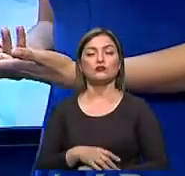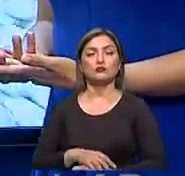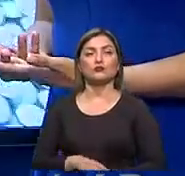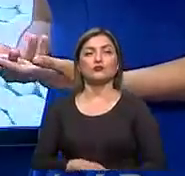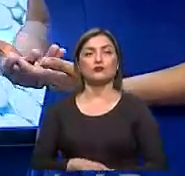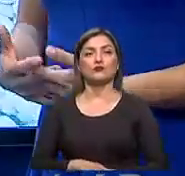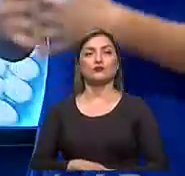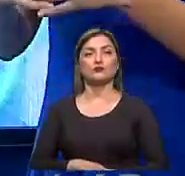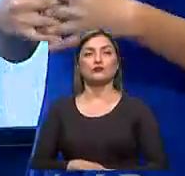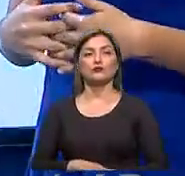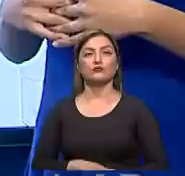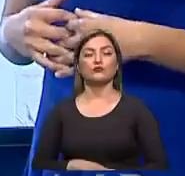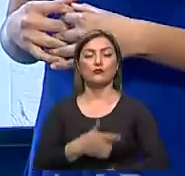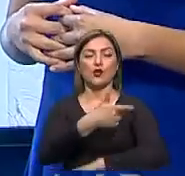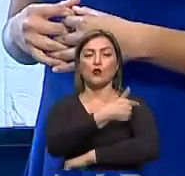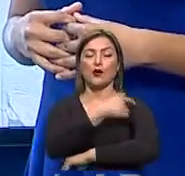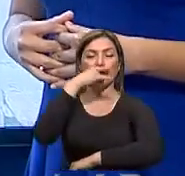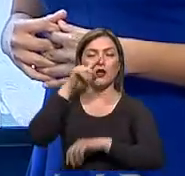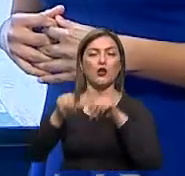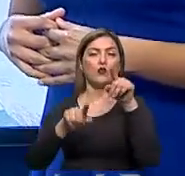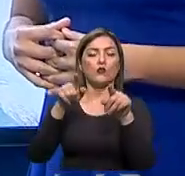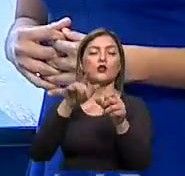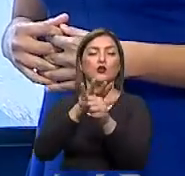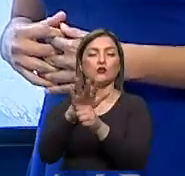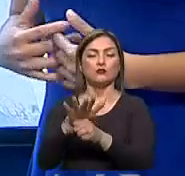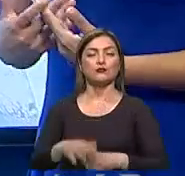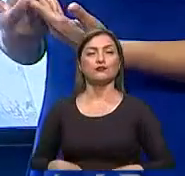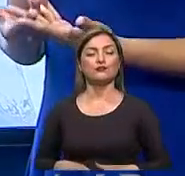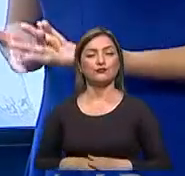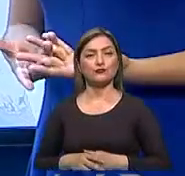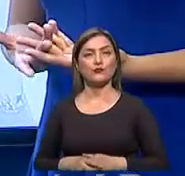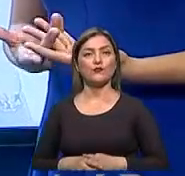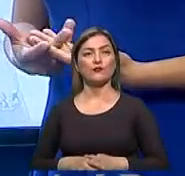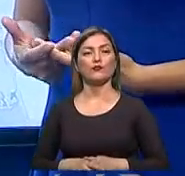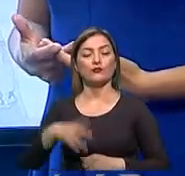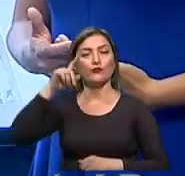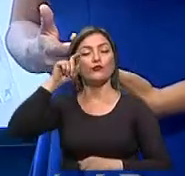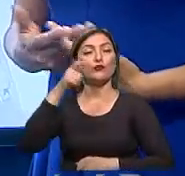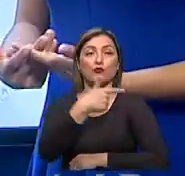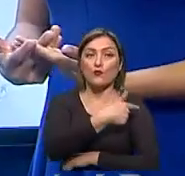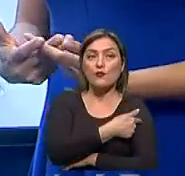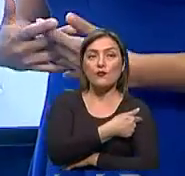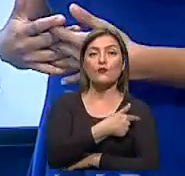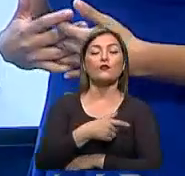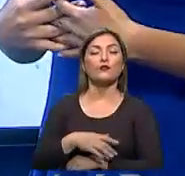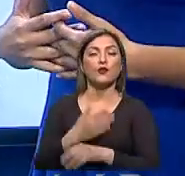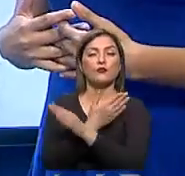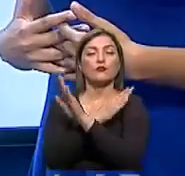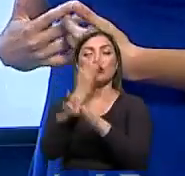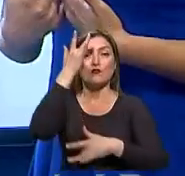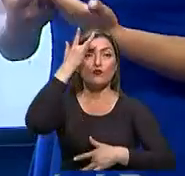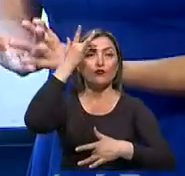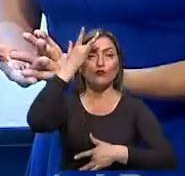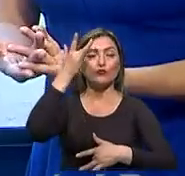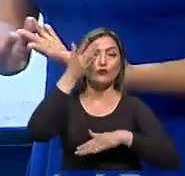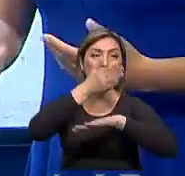de la inmunización que ahora ya están recibiendo contra el COVID-19. Y es que recordemos que las vacunas del esquema previenen